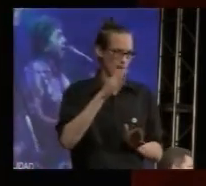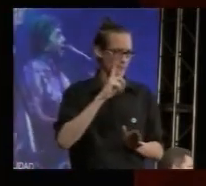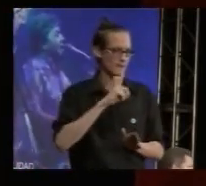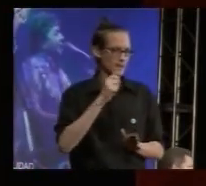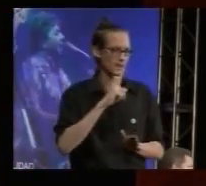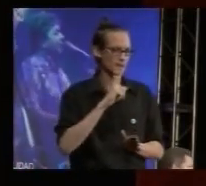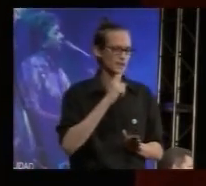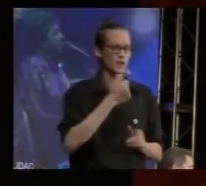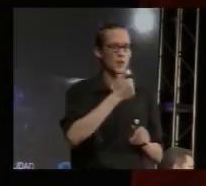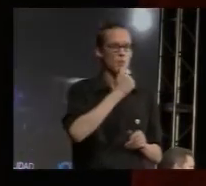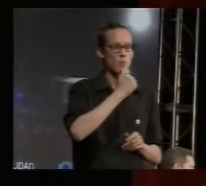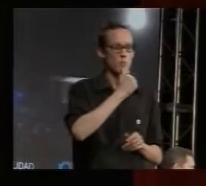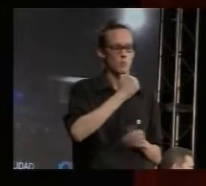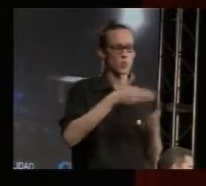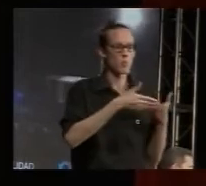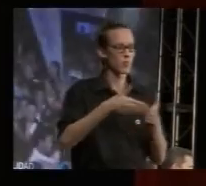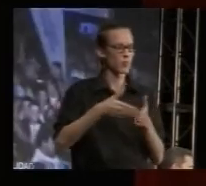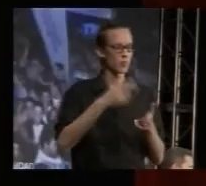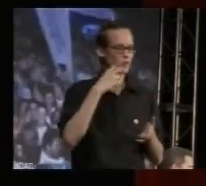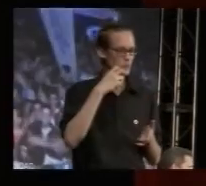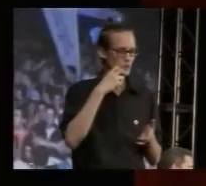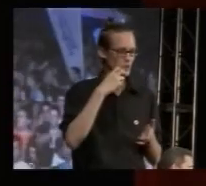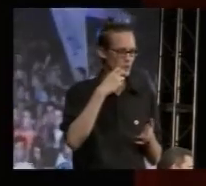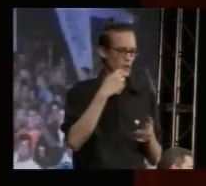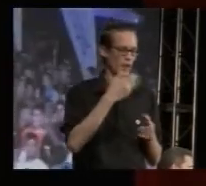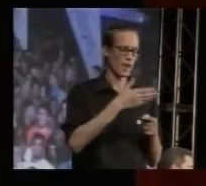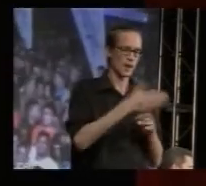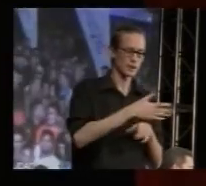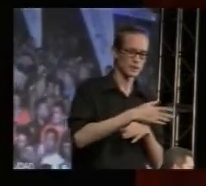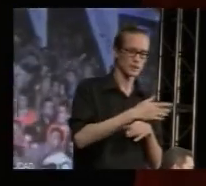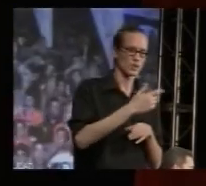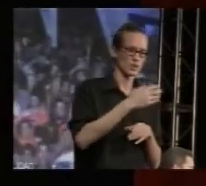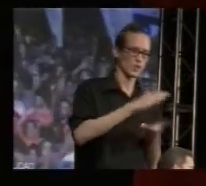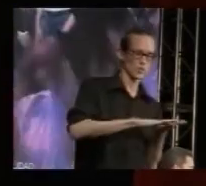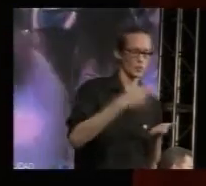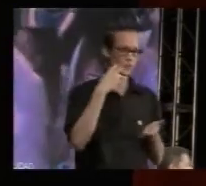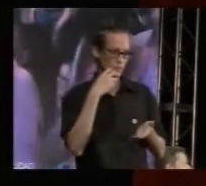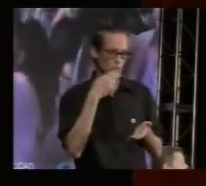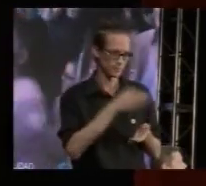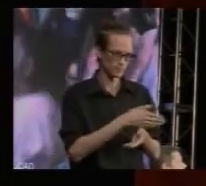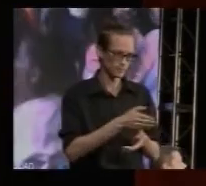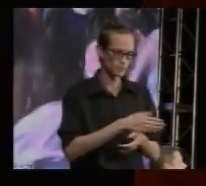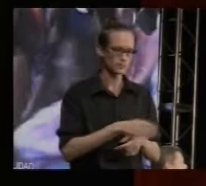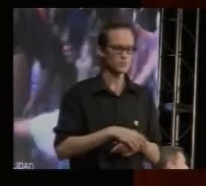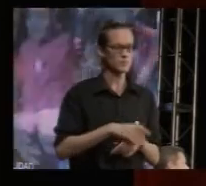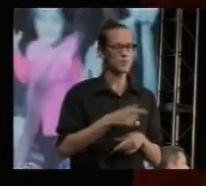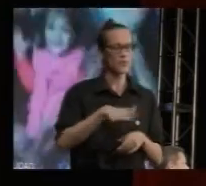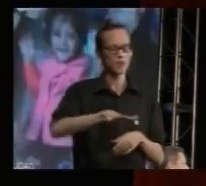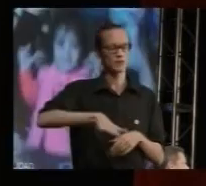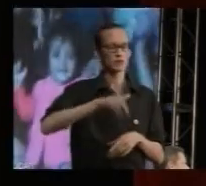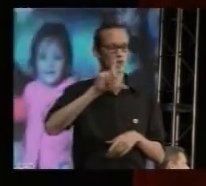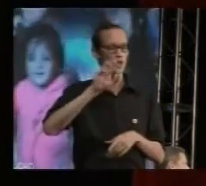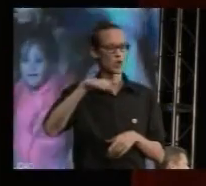Viejo con acceso y conexión entre el Parque Viejo y el Nuevo, un nuevo cruce sobre el arroyo Anteñico y en la zona de Loma del Mirador